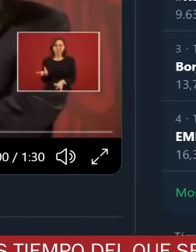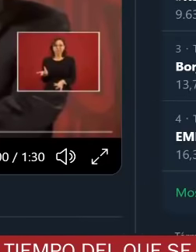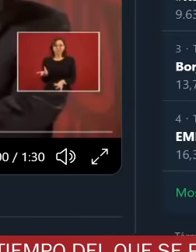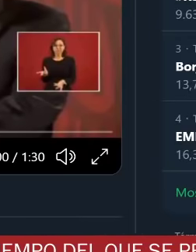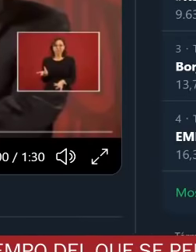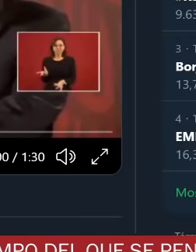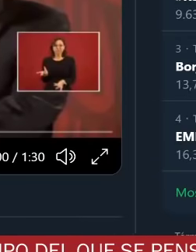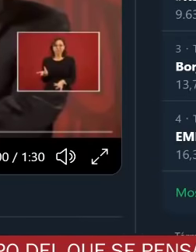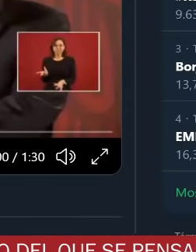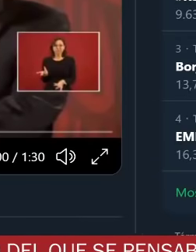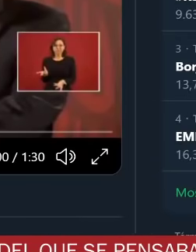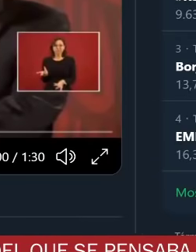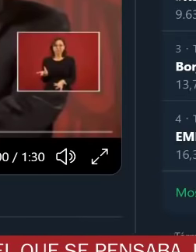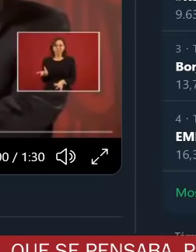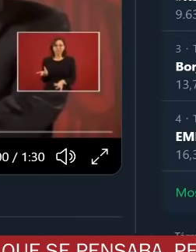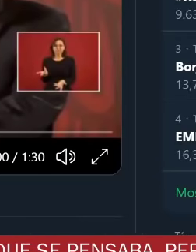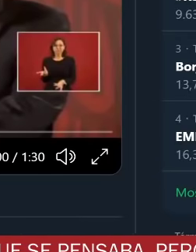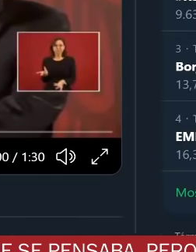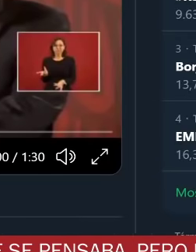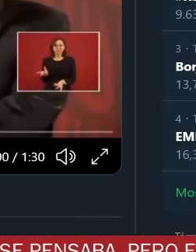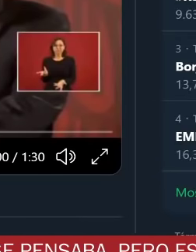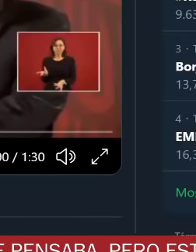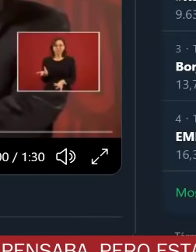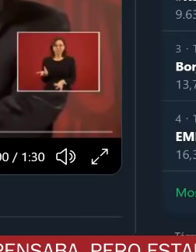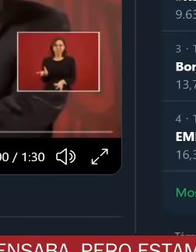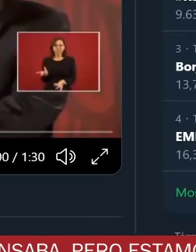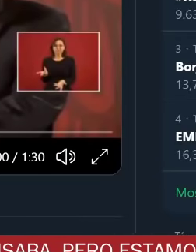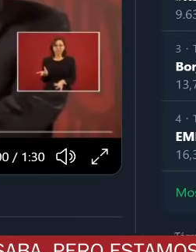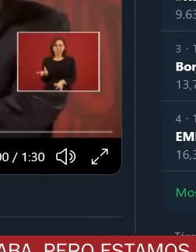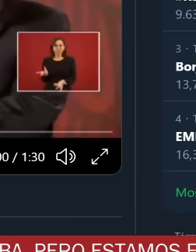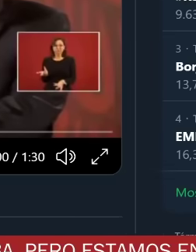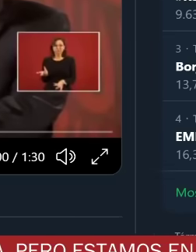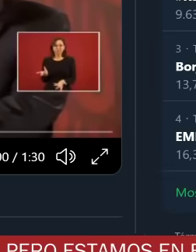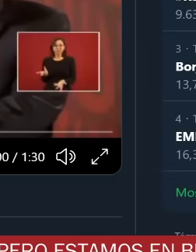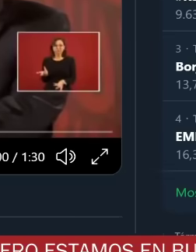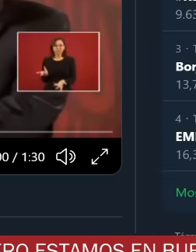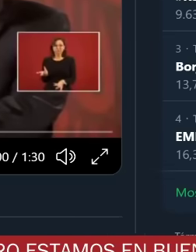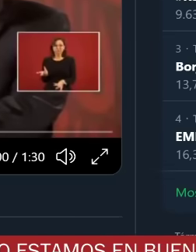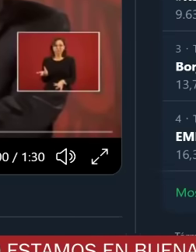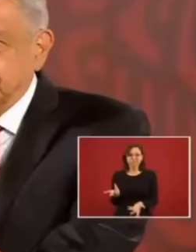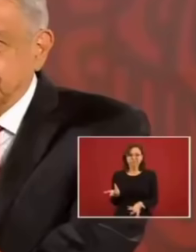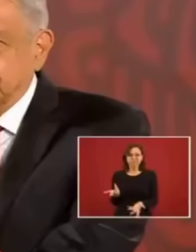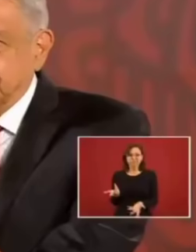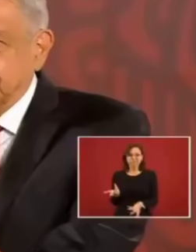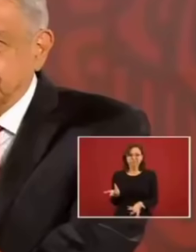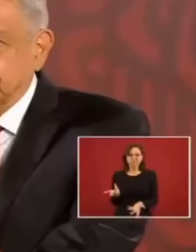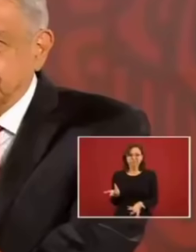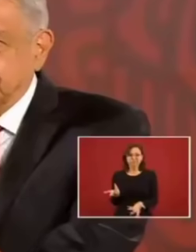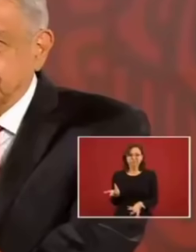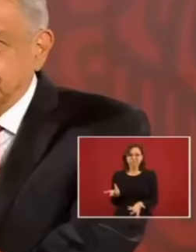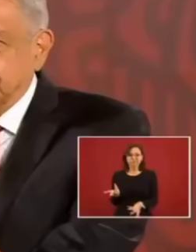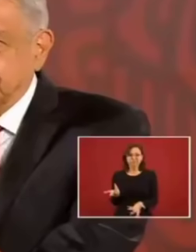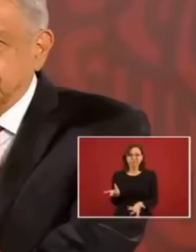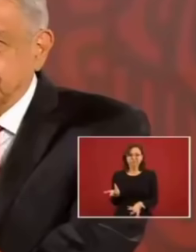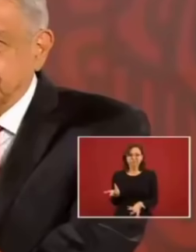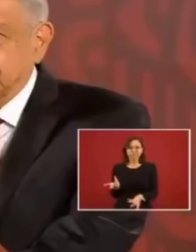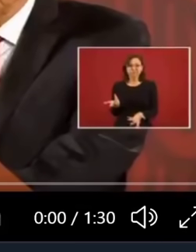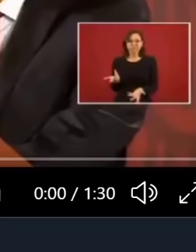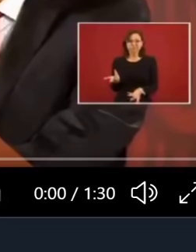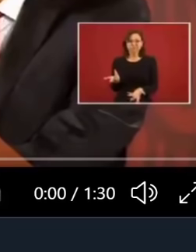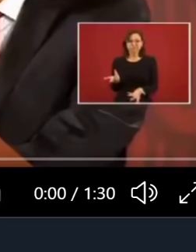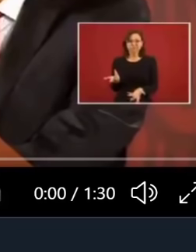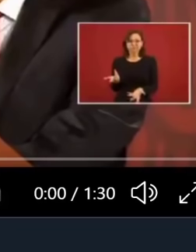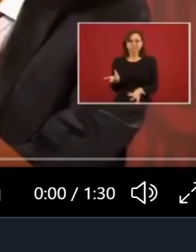que méxico iba a terminar super endeudado con los eeuu miren esto esto fue lo que pasó el día de hoy el presidente andrés manuel lópez